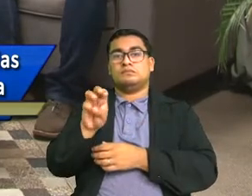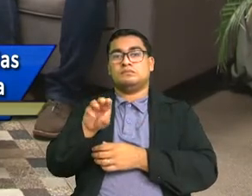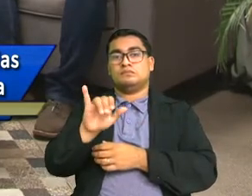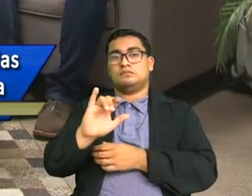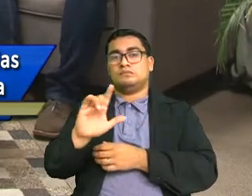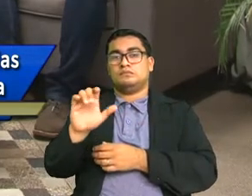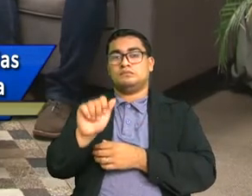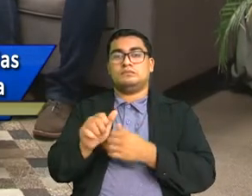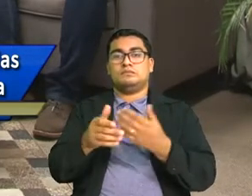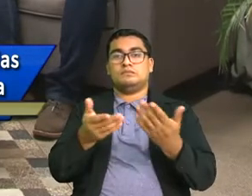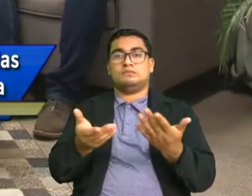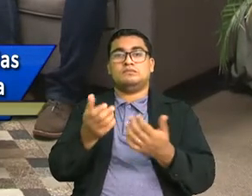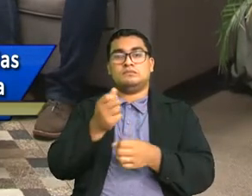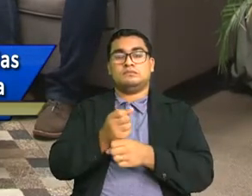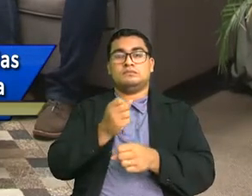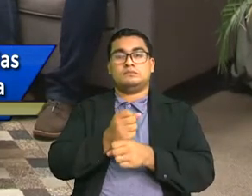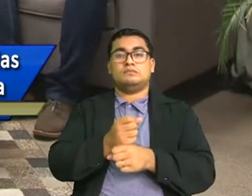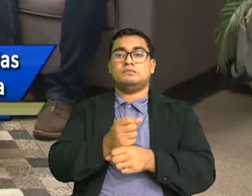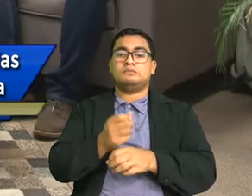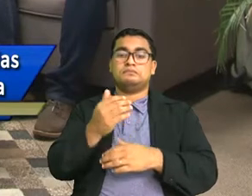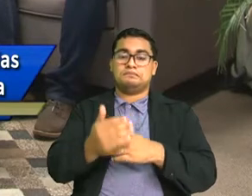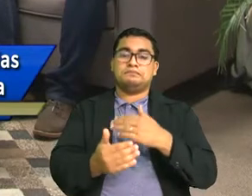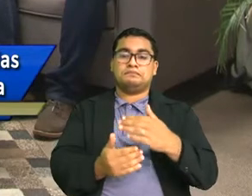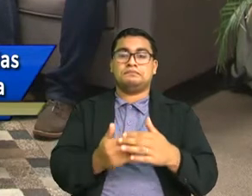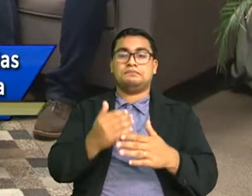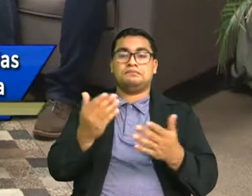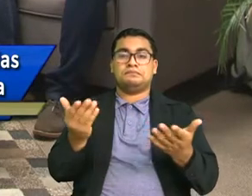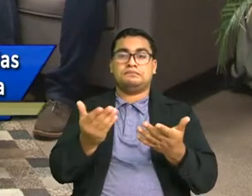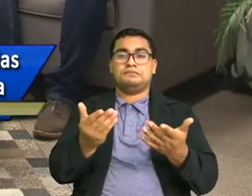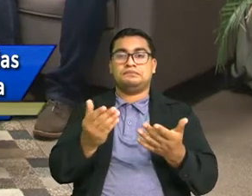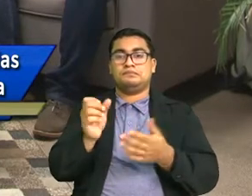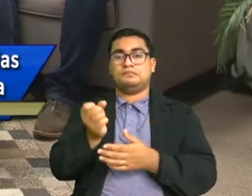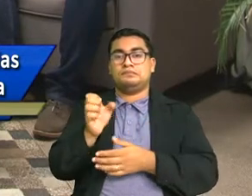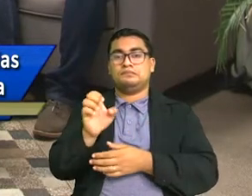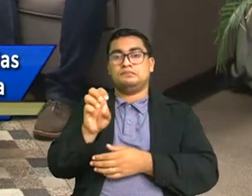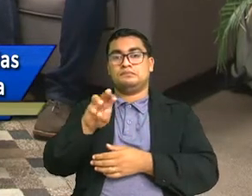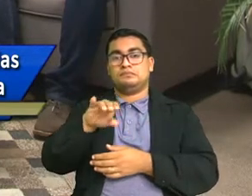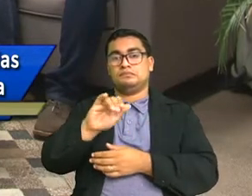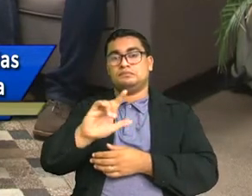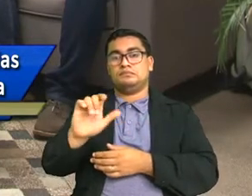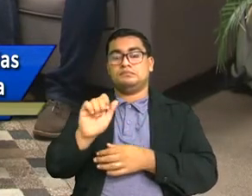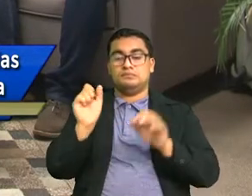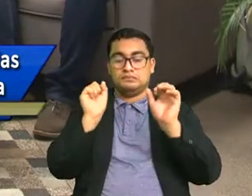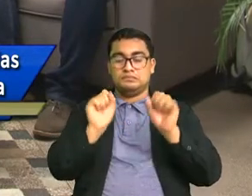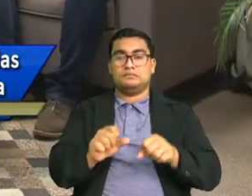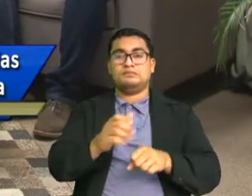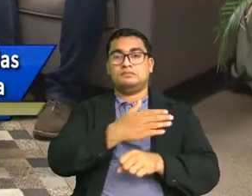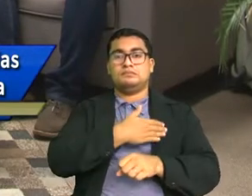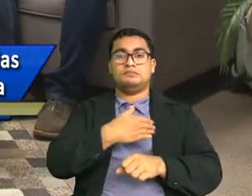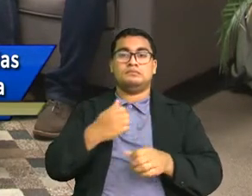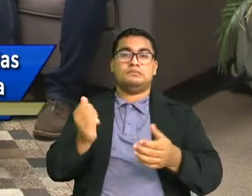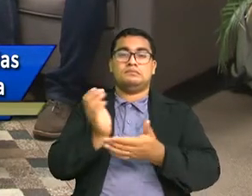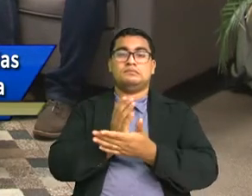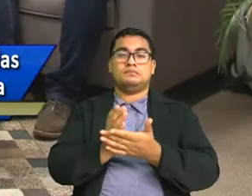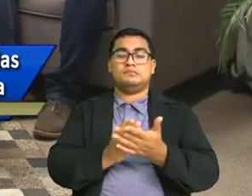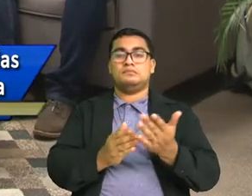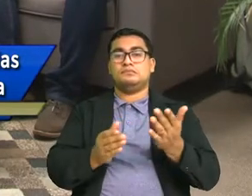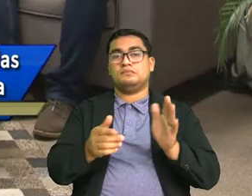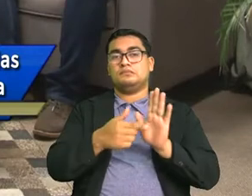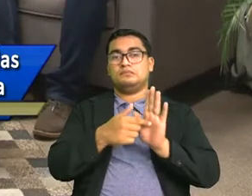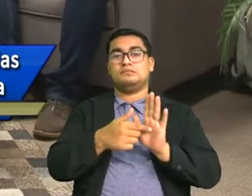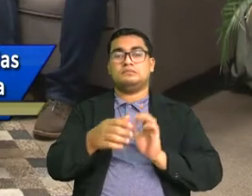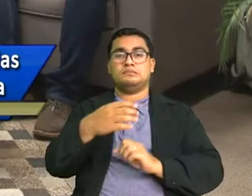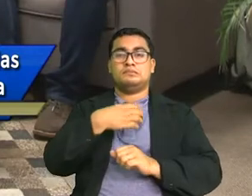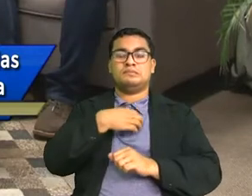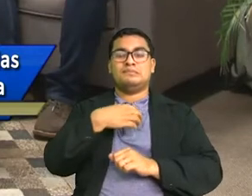su producción y hemos venido acompañando proceso que esa semilla criollo cría logremos mejorar algunas características propias